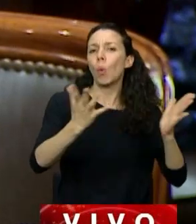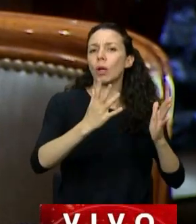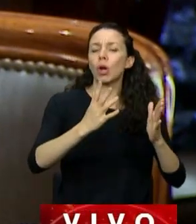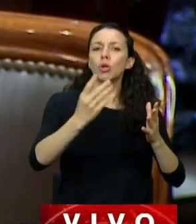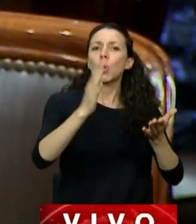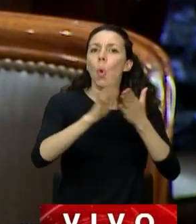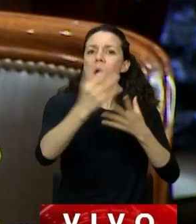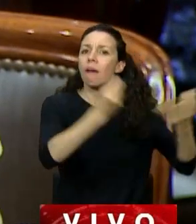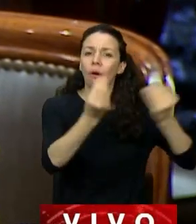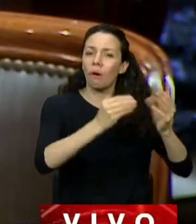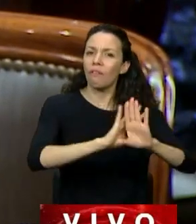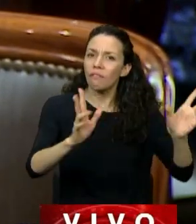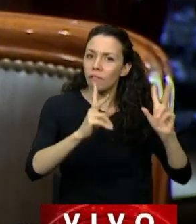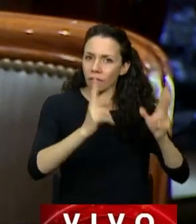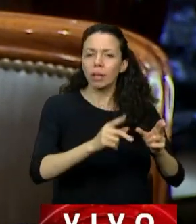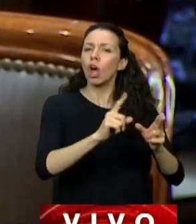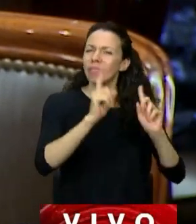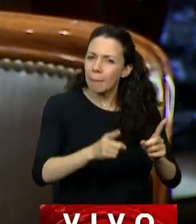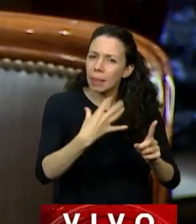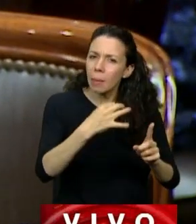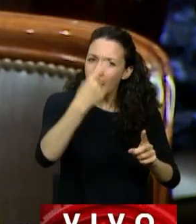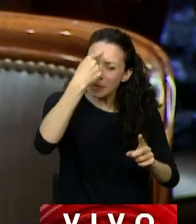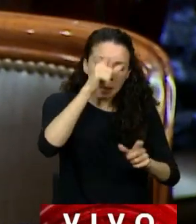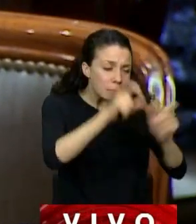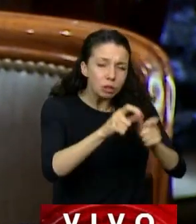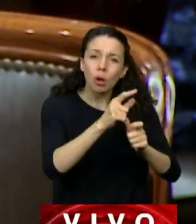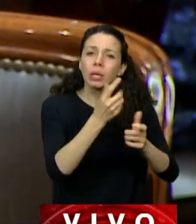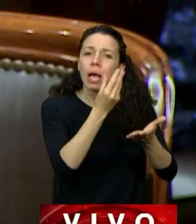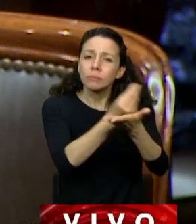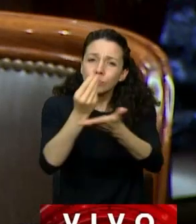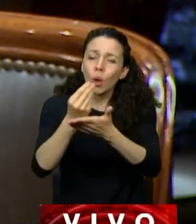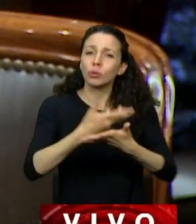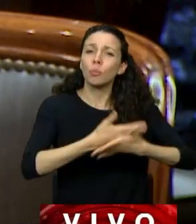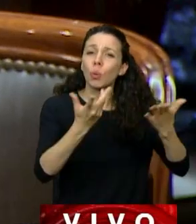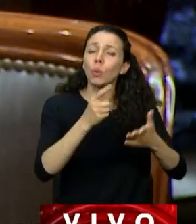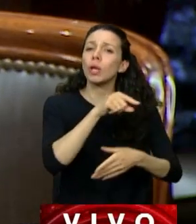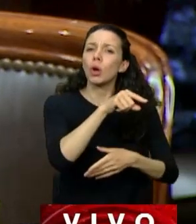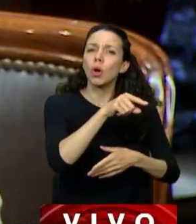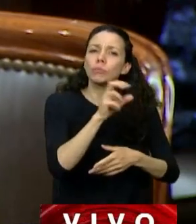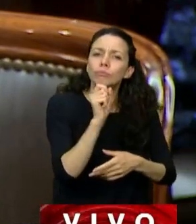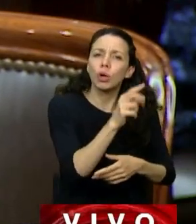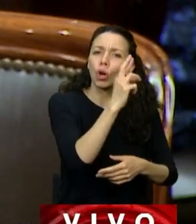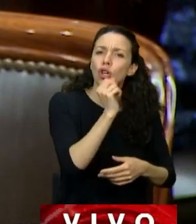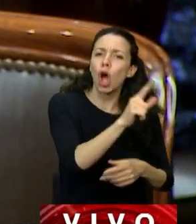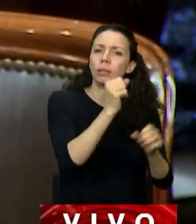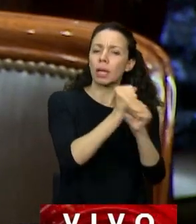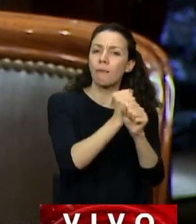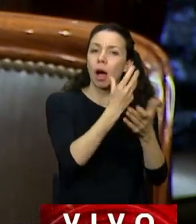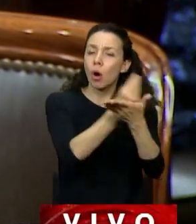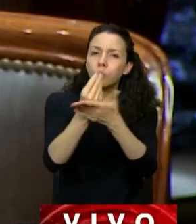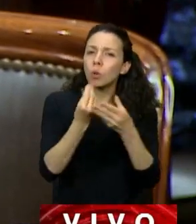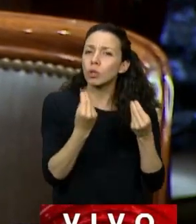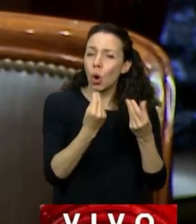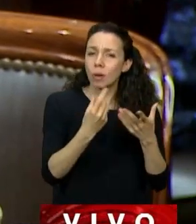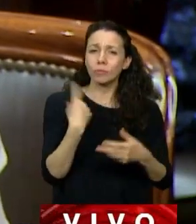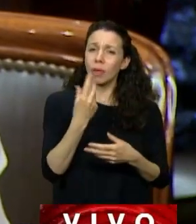es también repensar las funciones que tienen los empleados públicos en el Estado, porque lo que nosotros necesitamos es reconstruir un Estado que sea